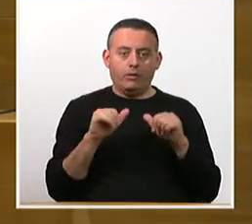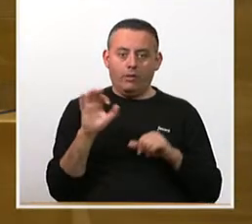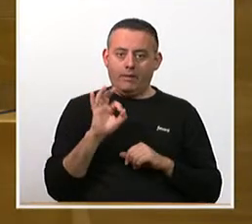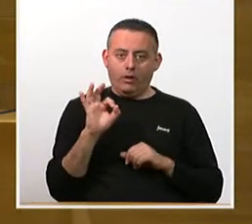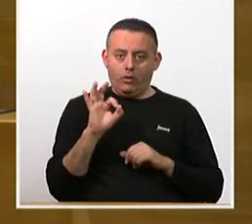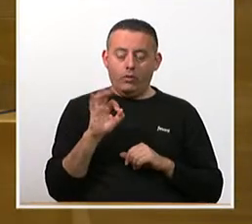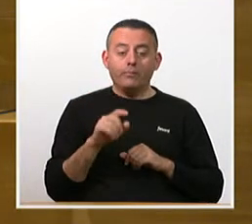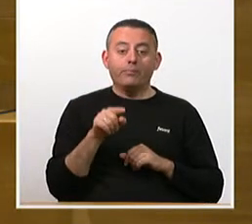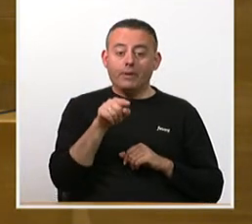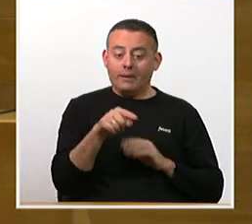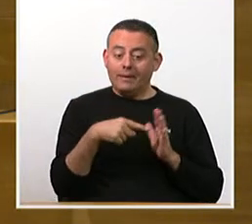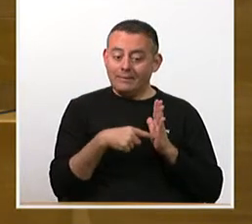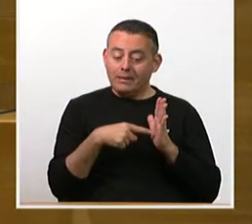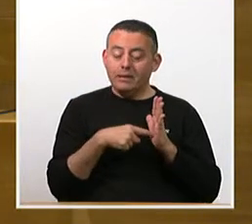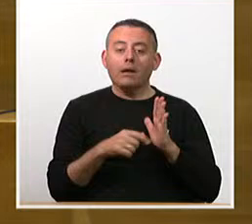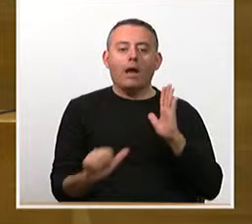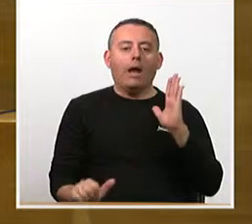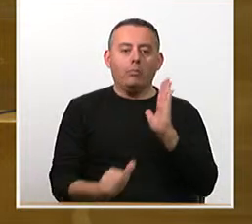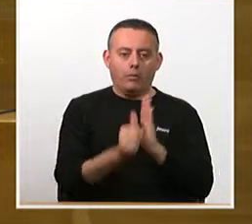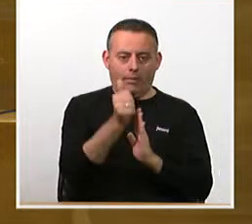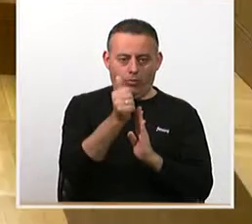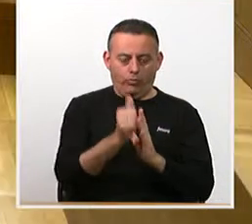aprobada la